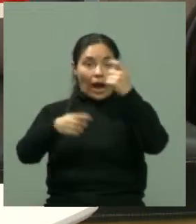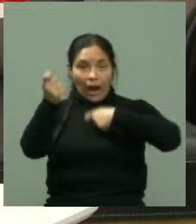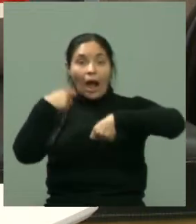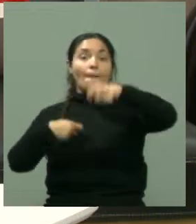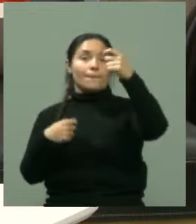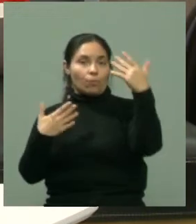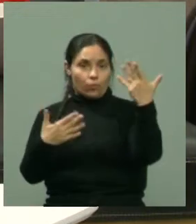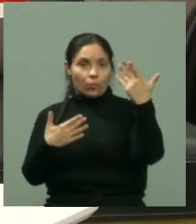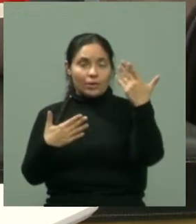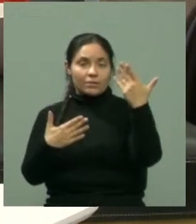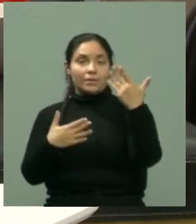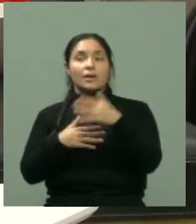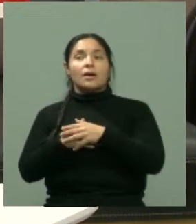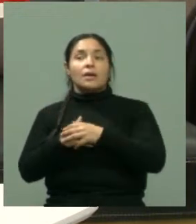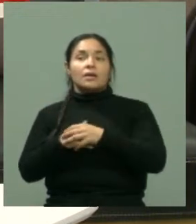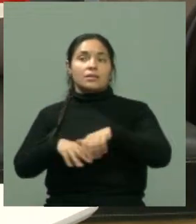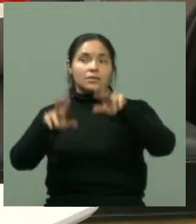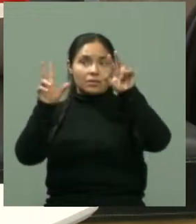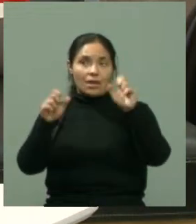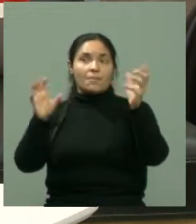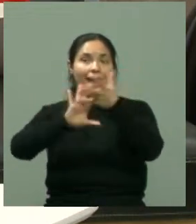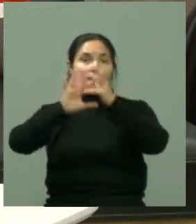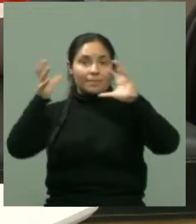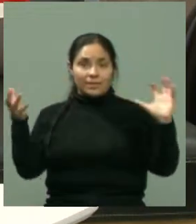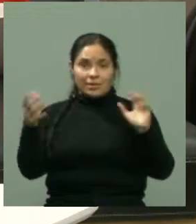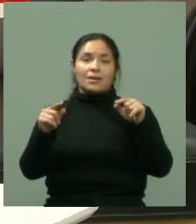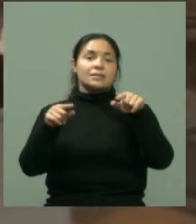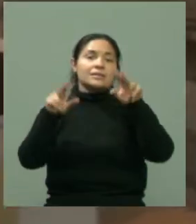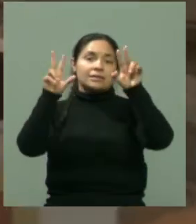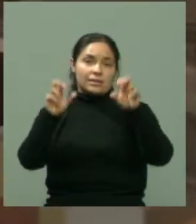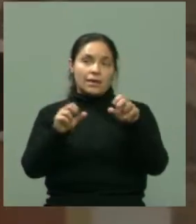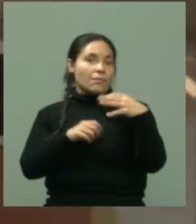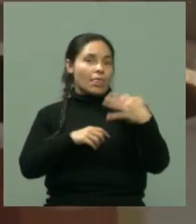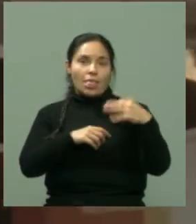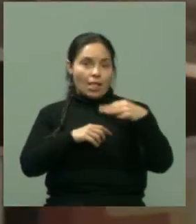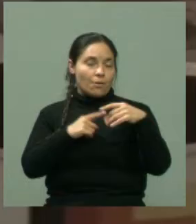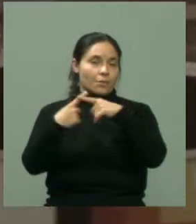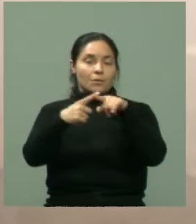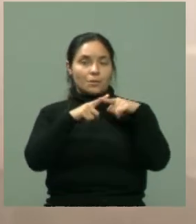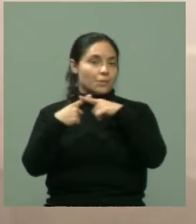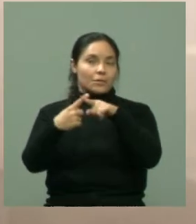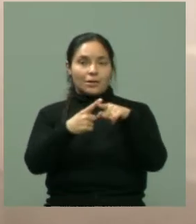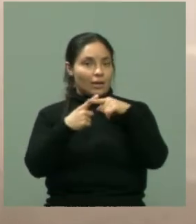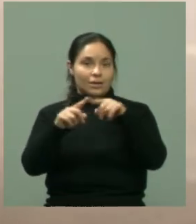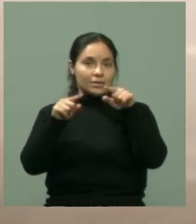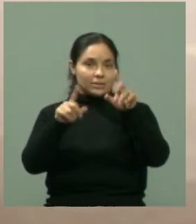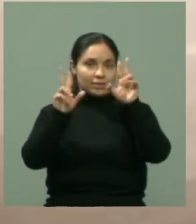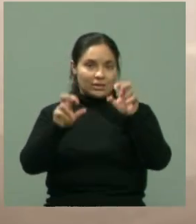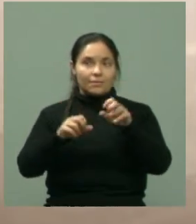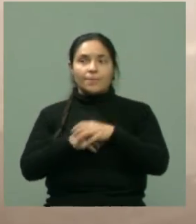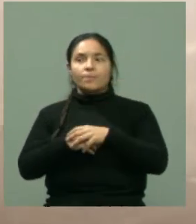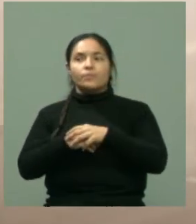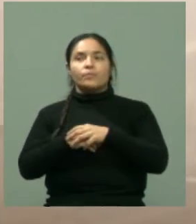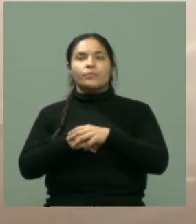habla de esto de canje de deuda en cuanto a materia ambiental. Es otro tema que también se tienen que empezar a ver y a debatir. ¿Cuántos